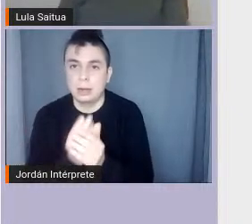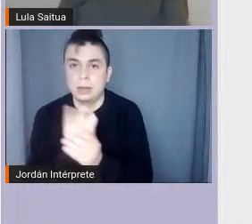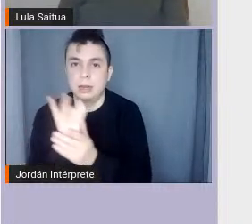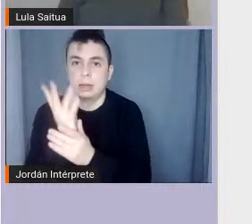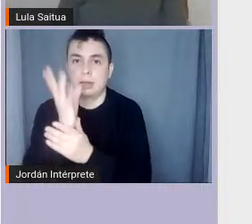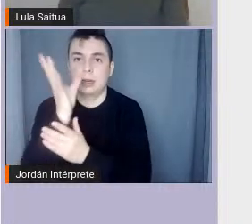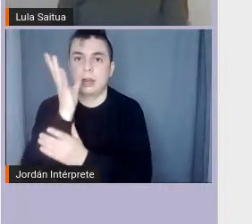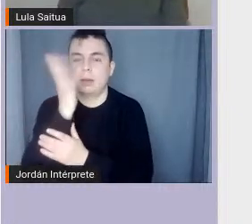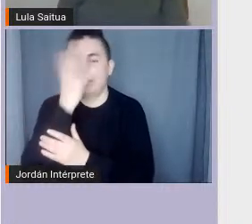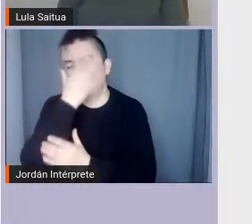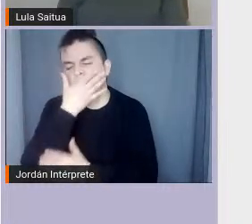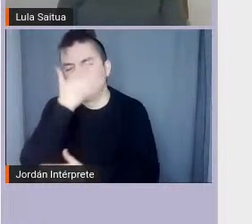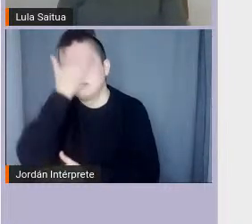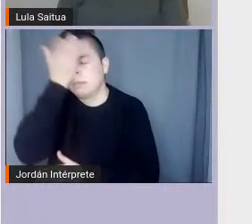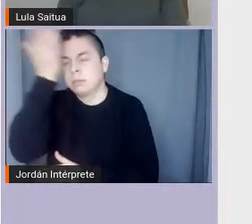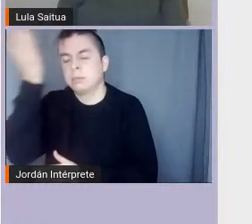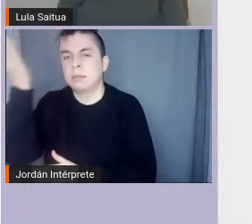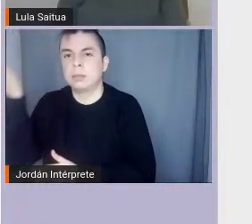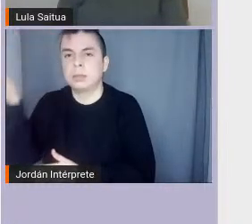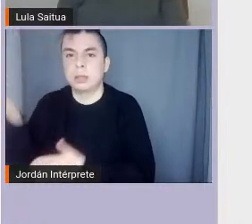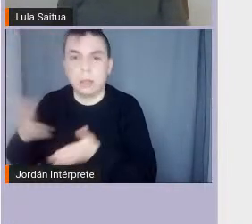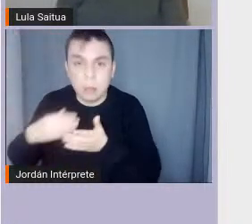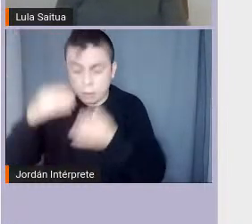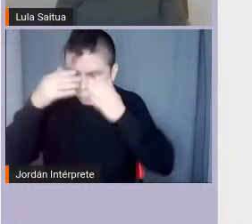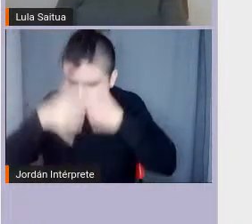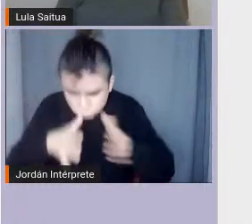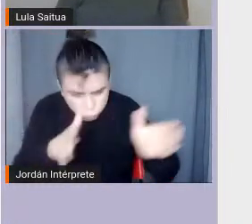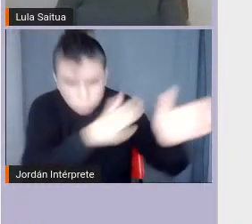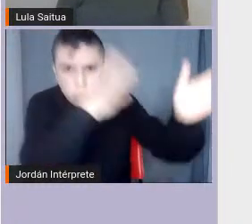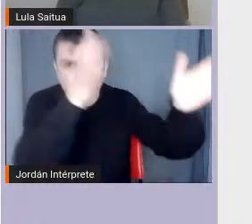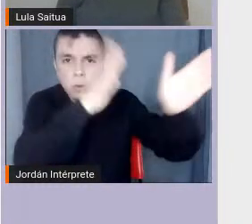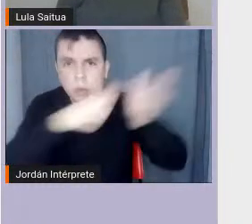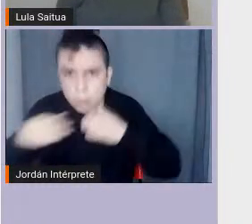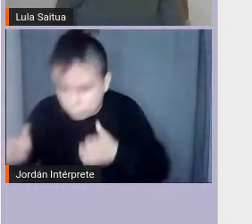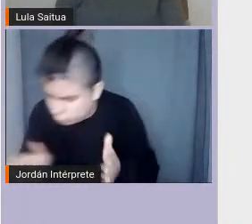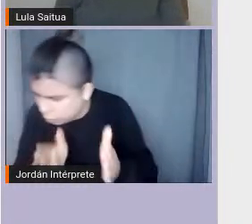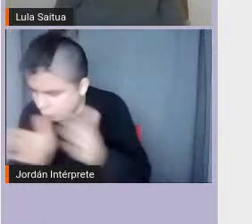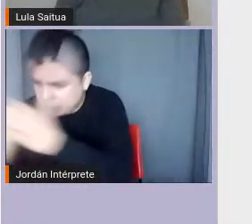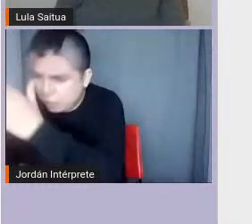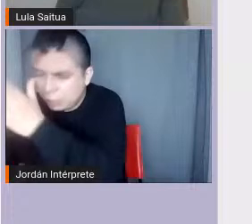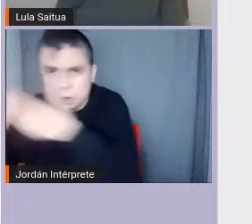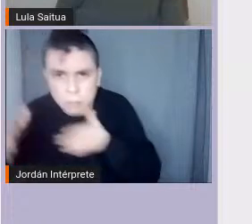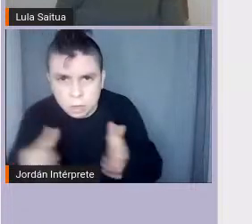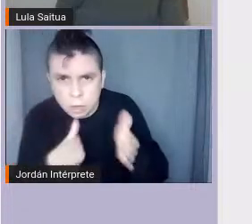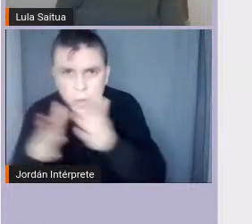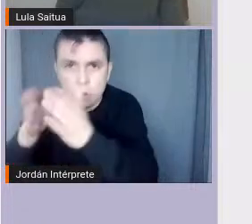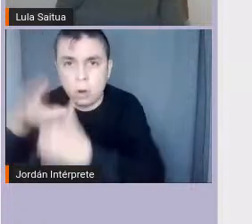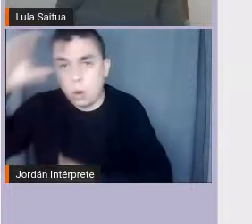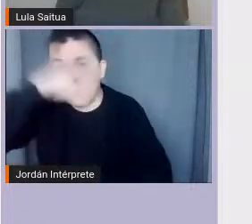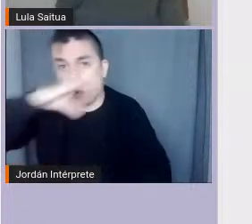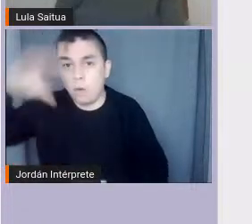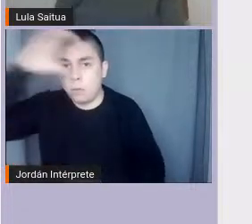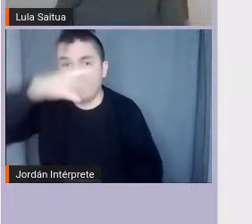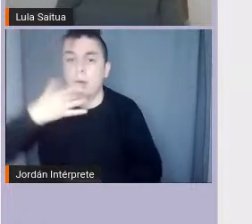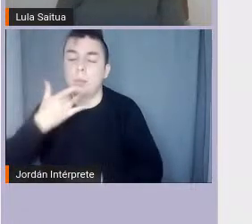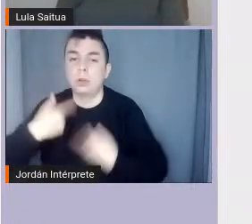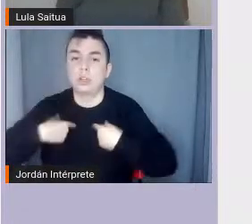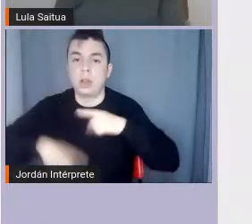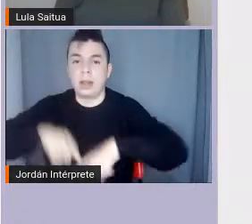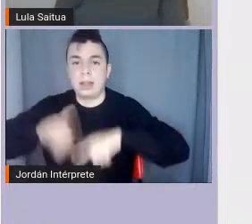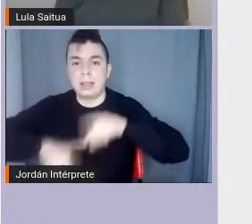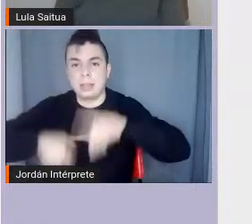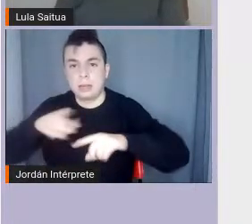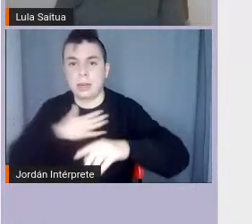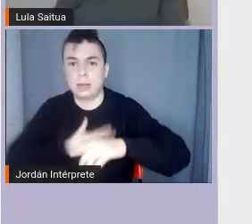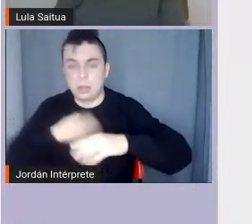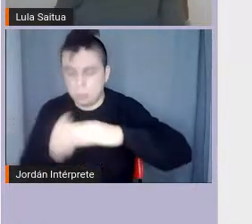tus caminos, no dejes de buscar, que en la suave tierra yo quiero germinar. Estoy mirando